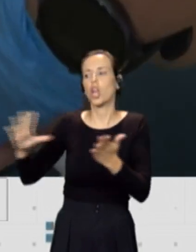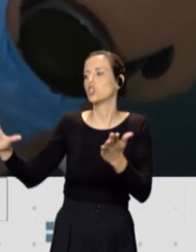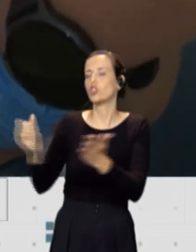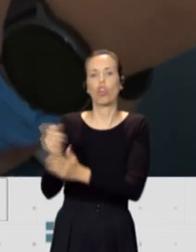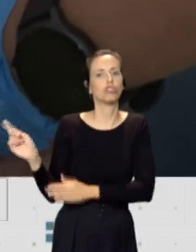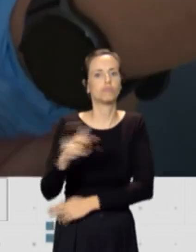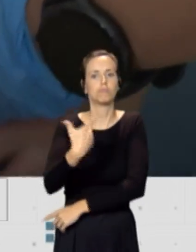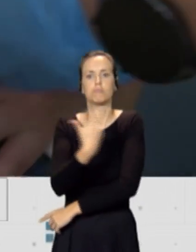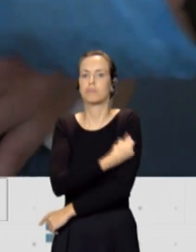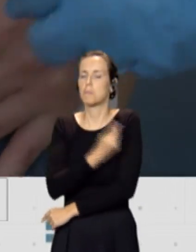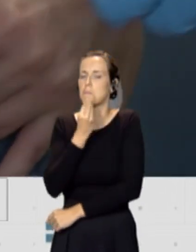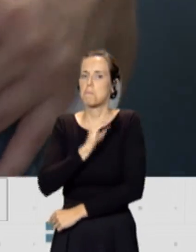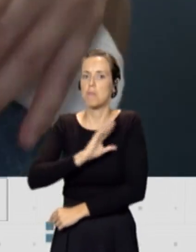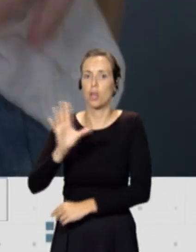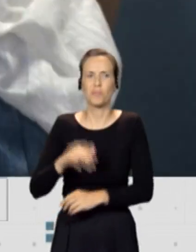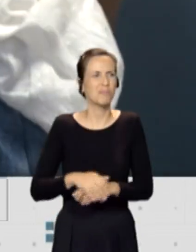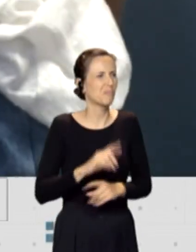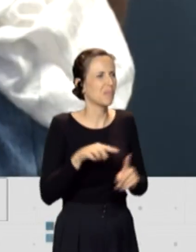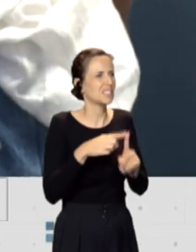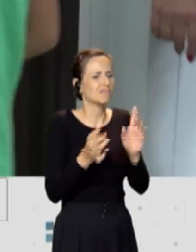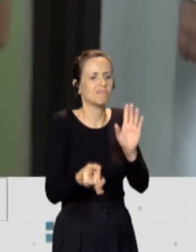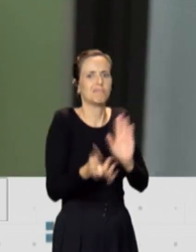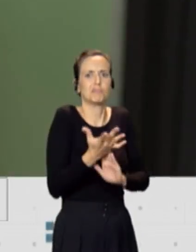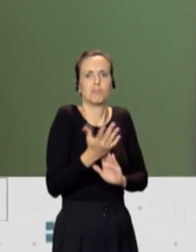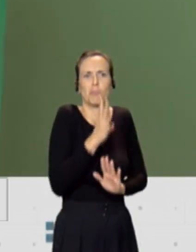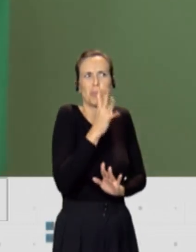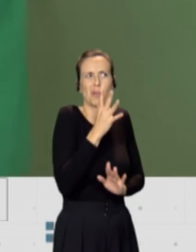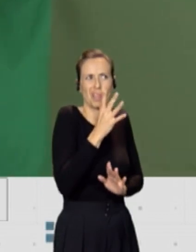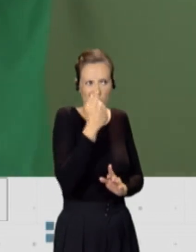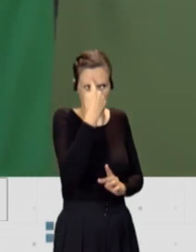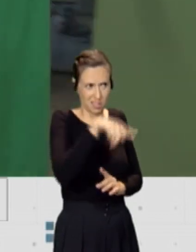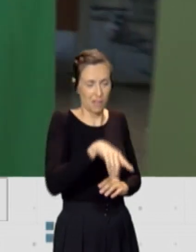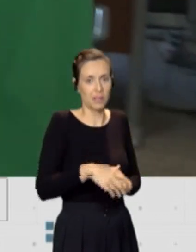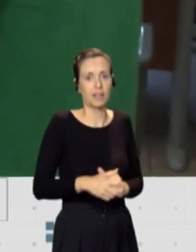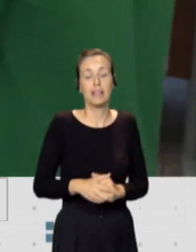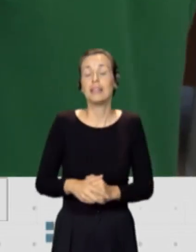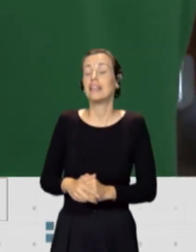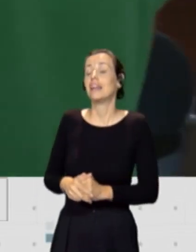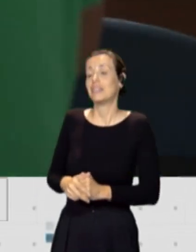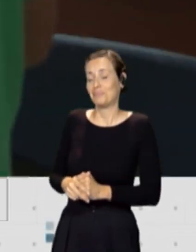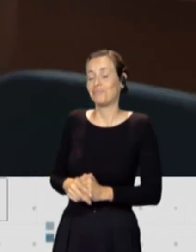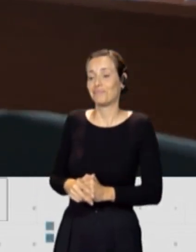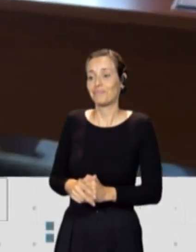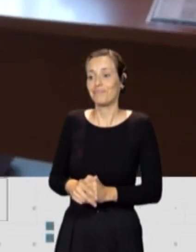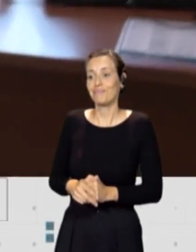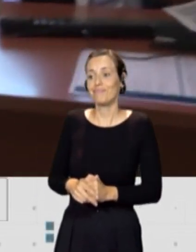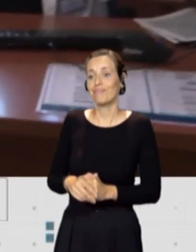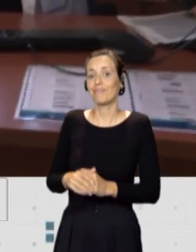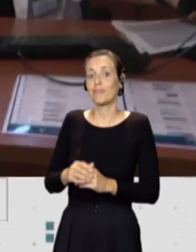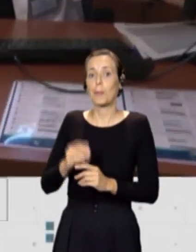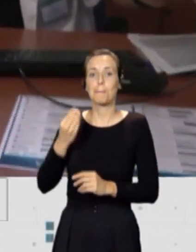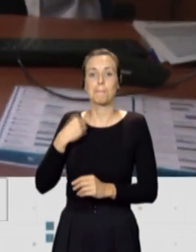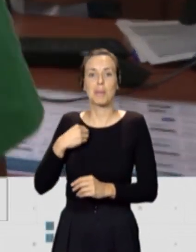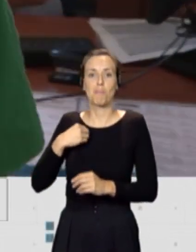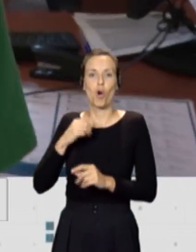podido determinar cuál ha sido el origen de este brote? Claro, el origen, el meningococo,